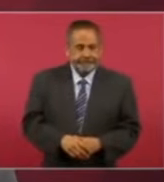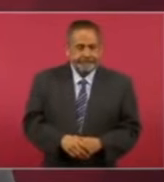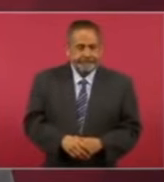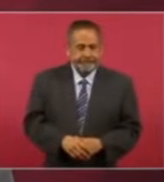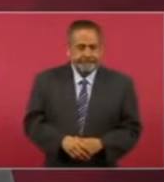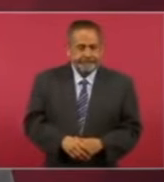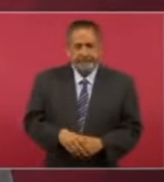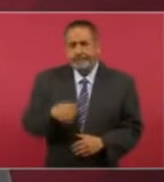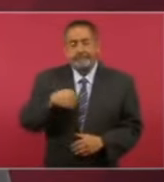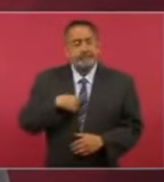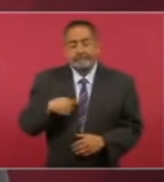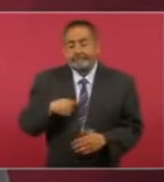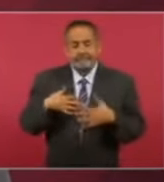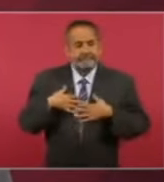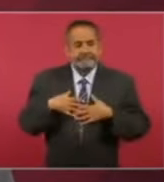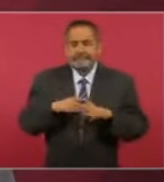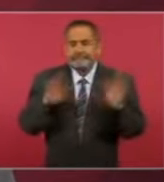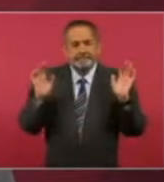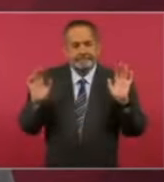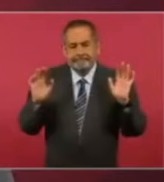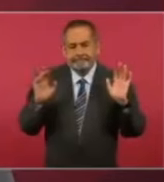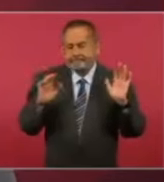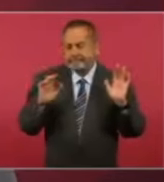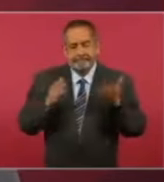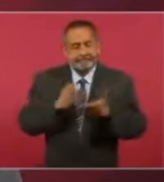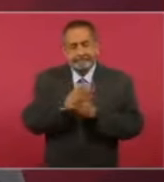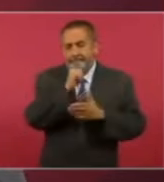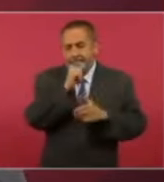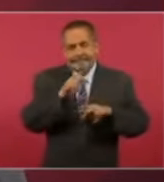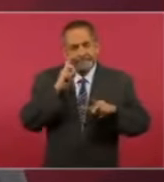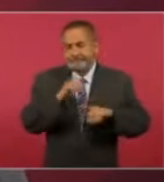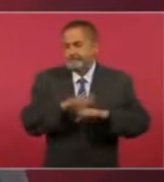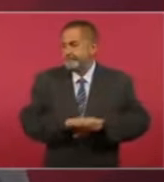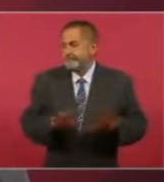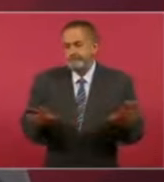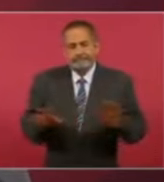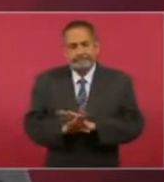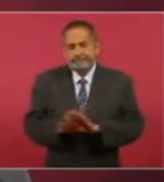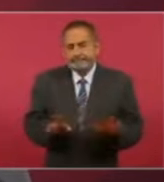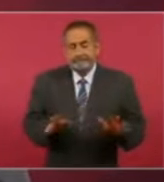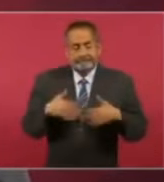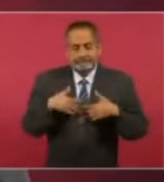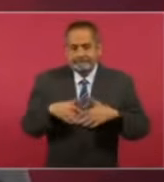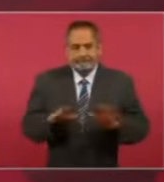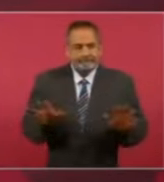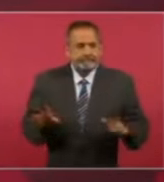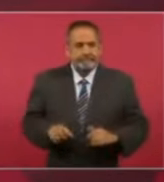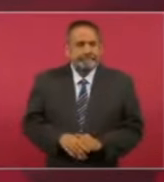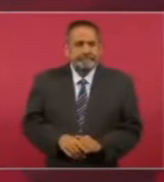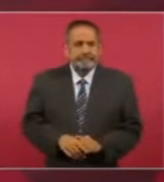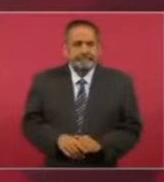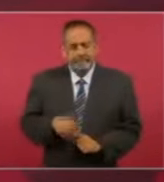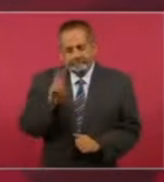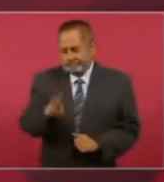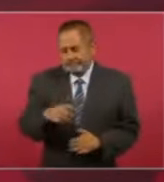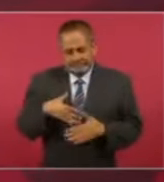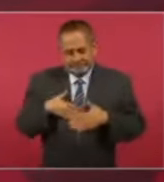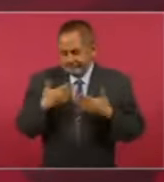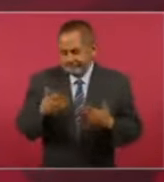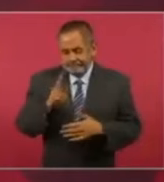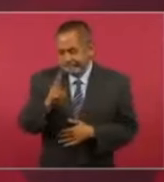no tenemos nosotros nada que ver en eso sinceramente